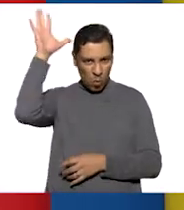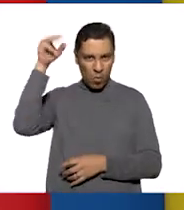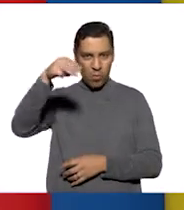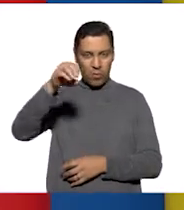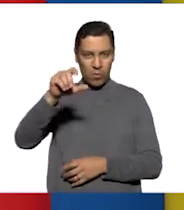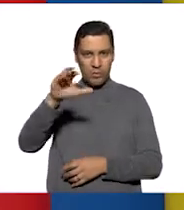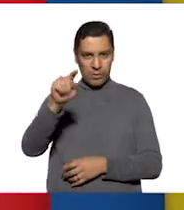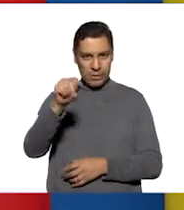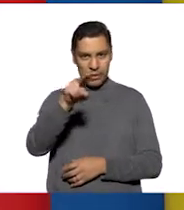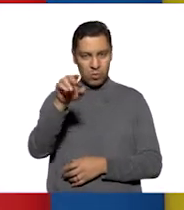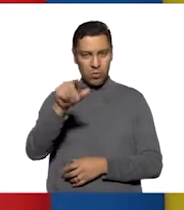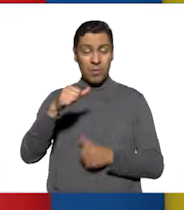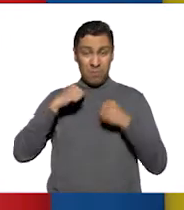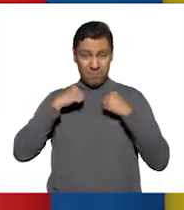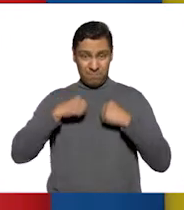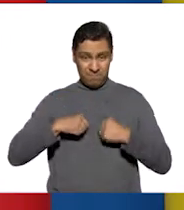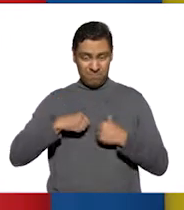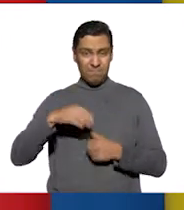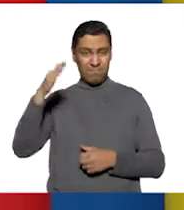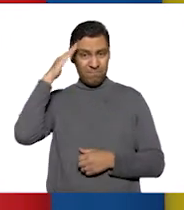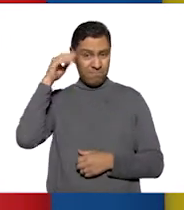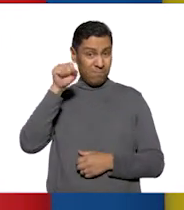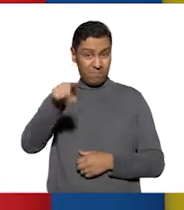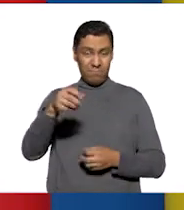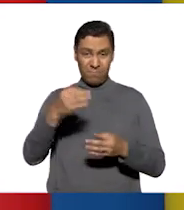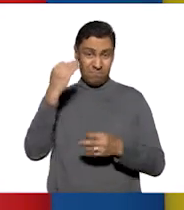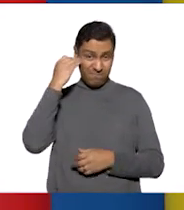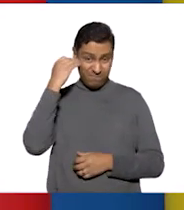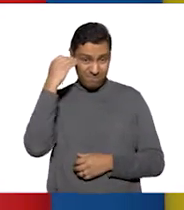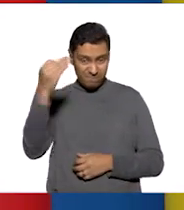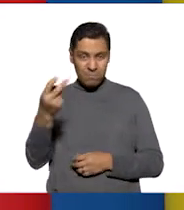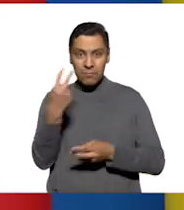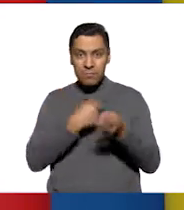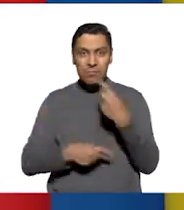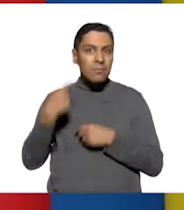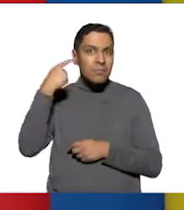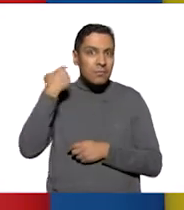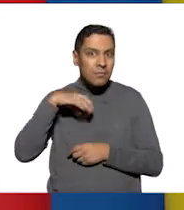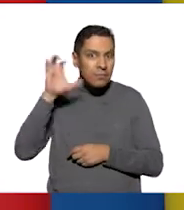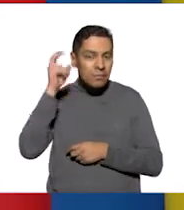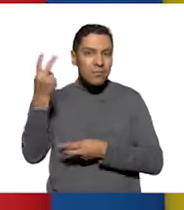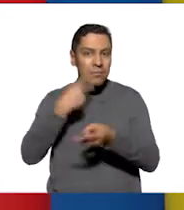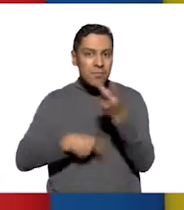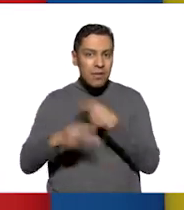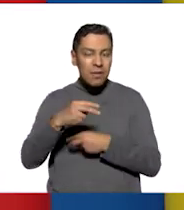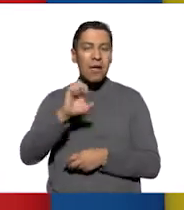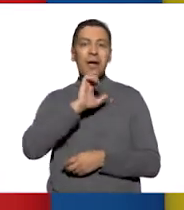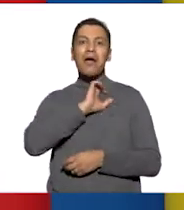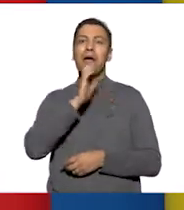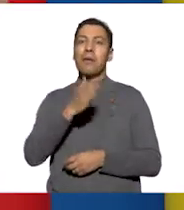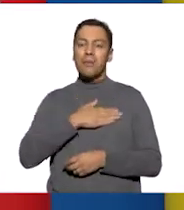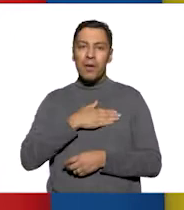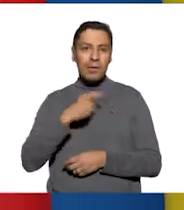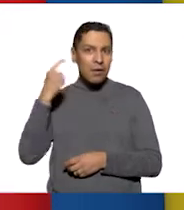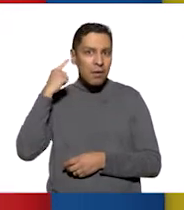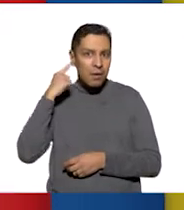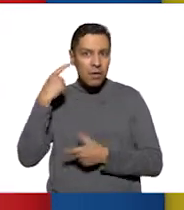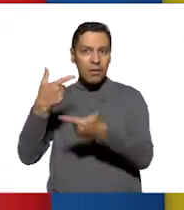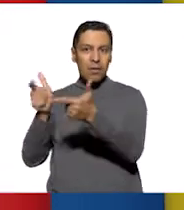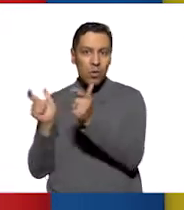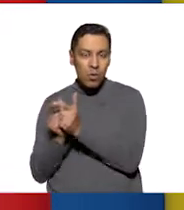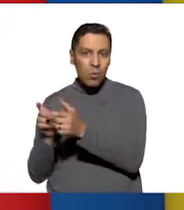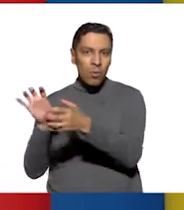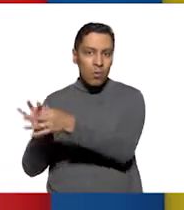en ese momento, ya tenía conocimiento de la llegada de estos hombres y así los españoles, estableciendo alianzas,